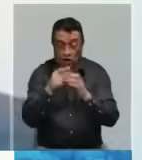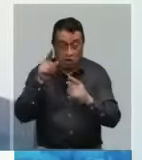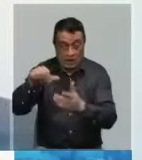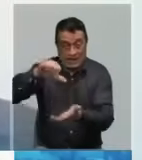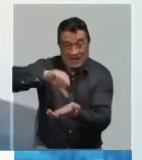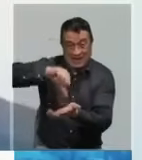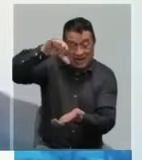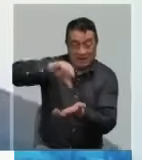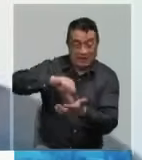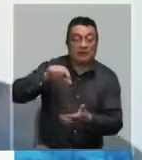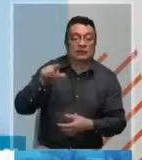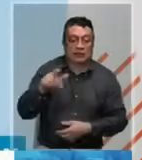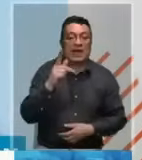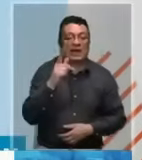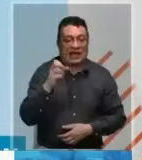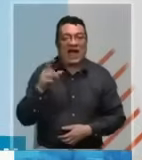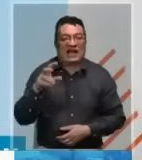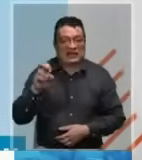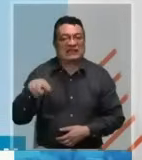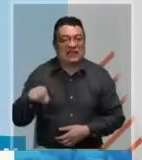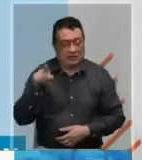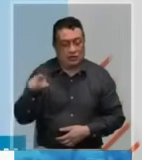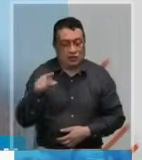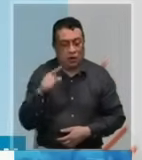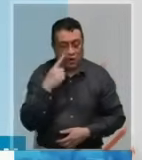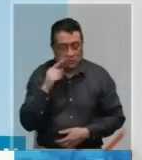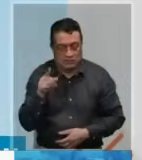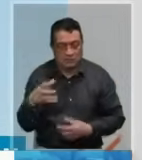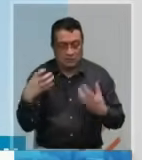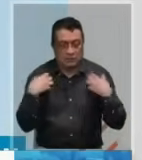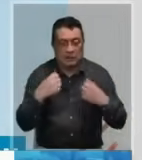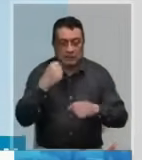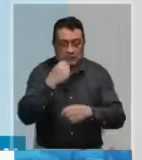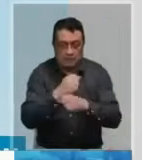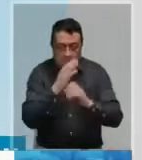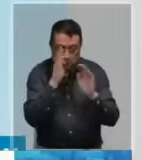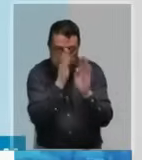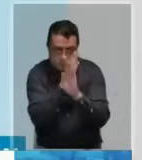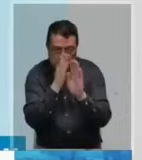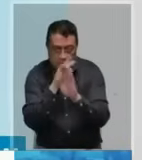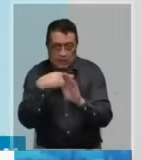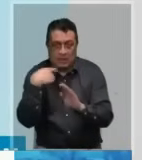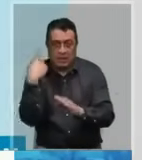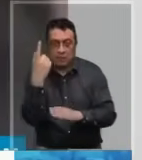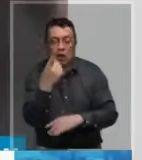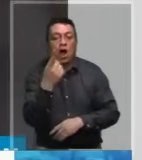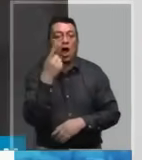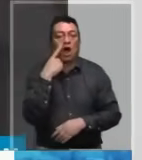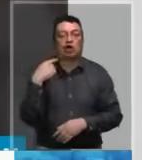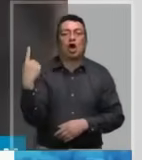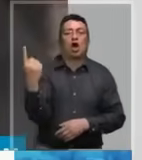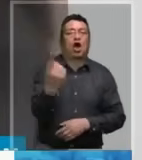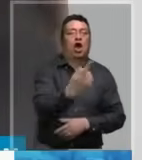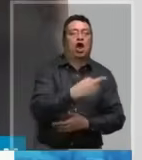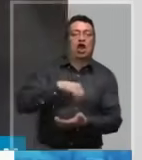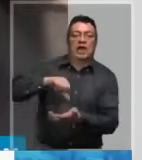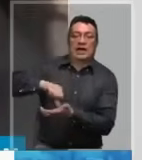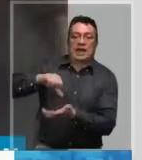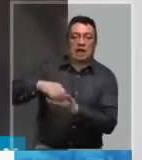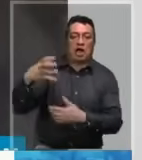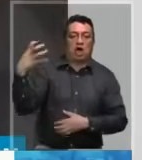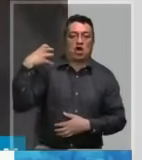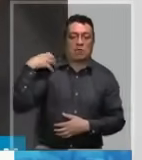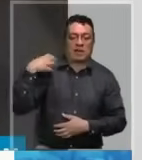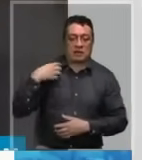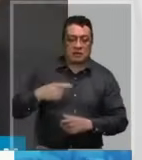es Qasem Soleimani. Trabajó en las sombras para pasar a ser reconocido por todo Irán. Comandante del grupo Quds